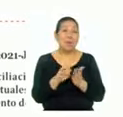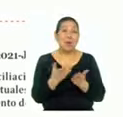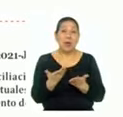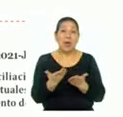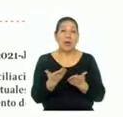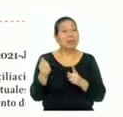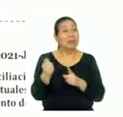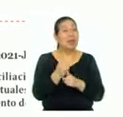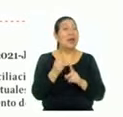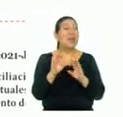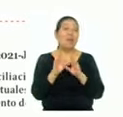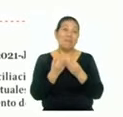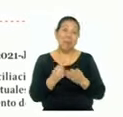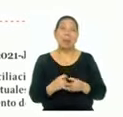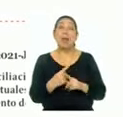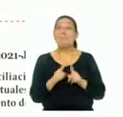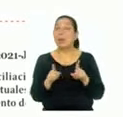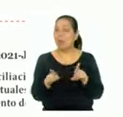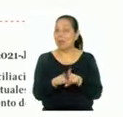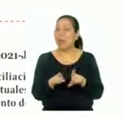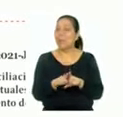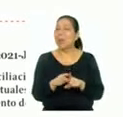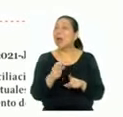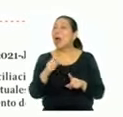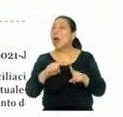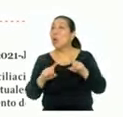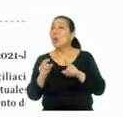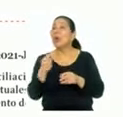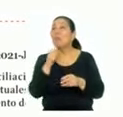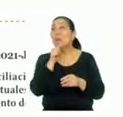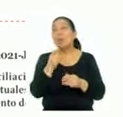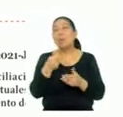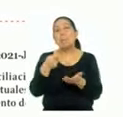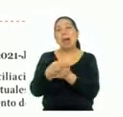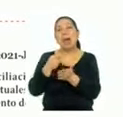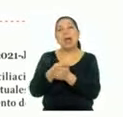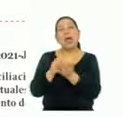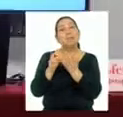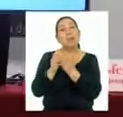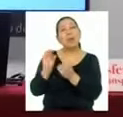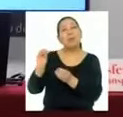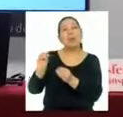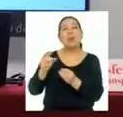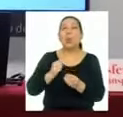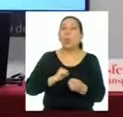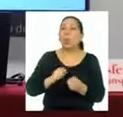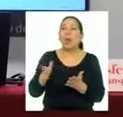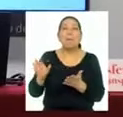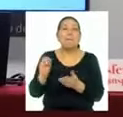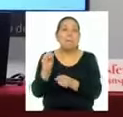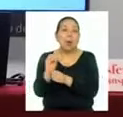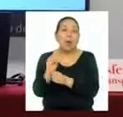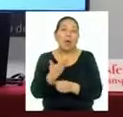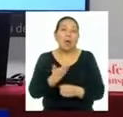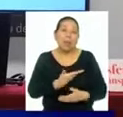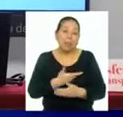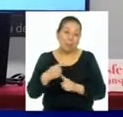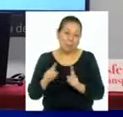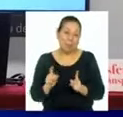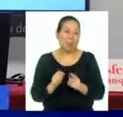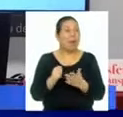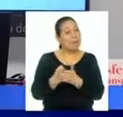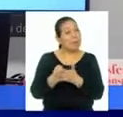que ver con la violencia familiar, pero también con aquellos casos de alimentos, por ejemplo. Y estamos dictando, hemos dictado una resolución para